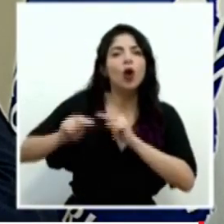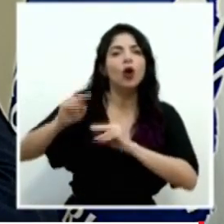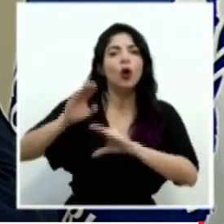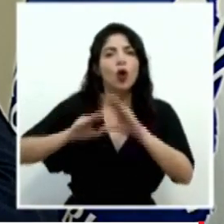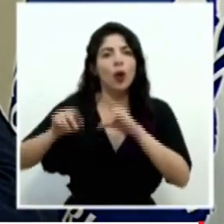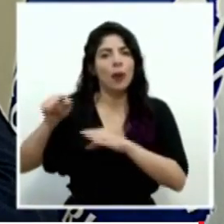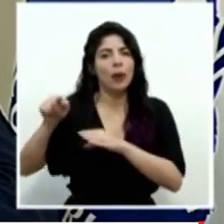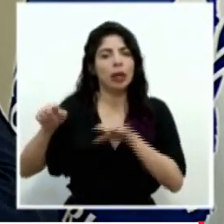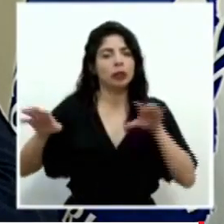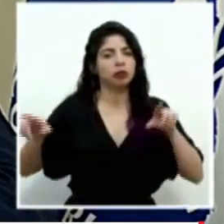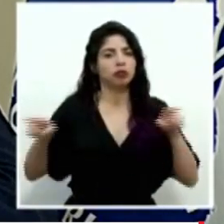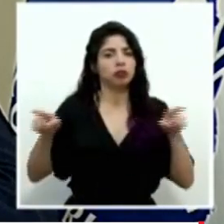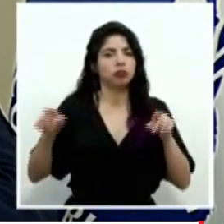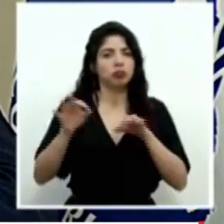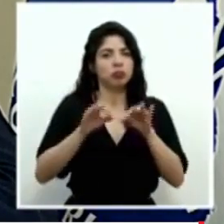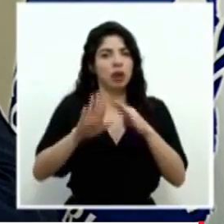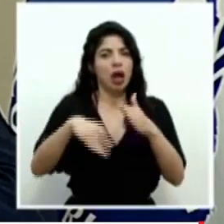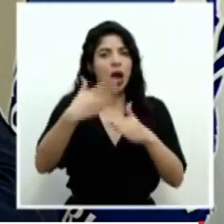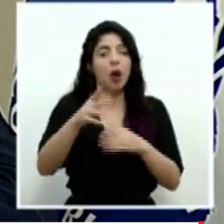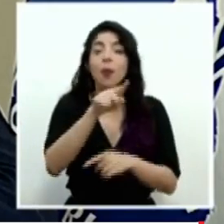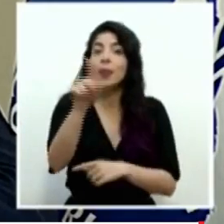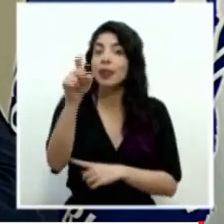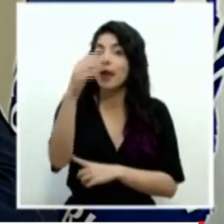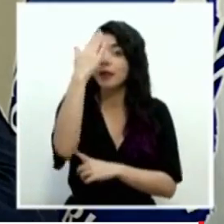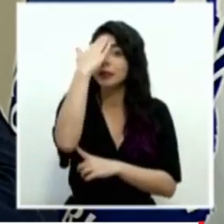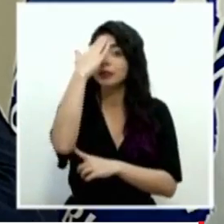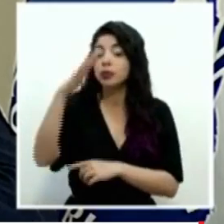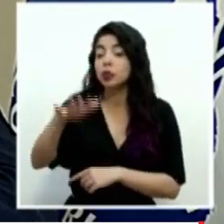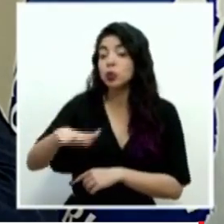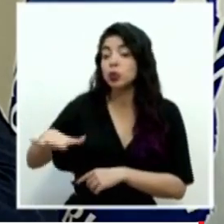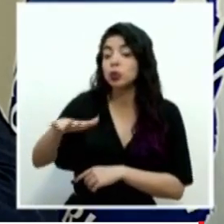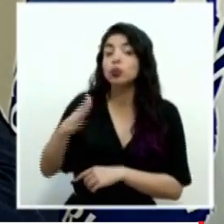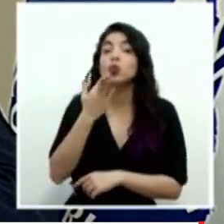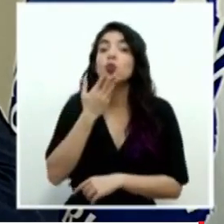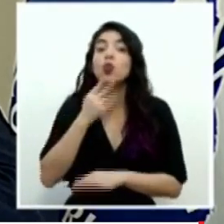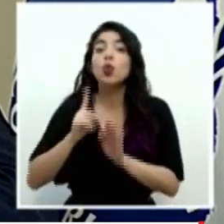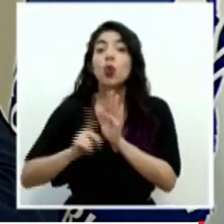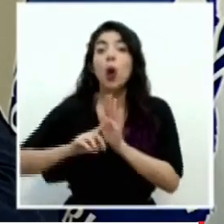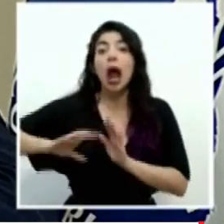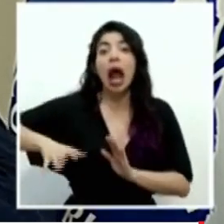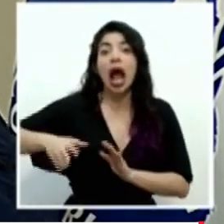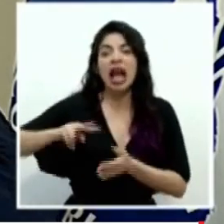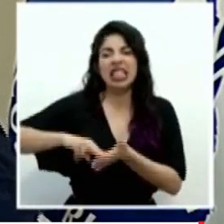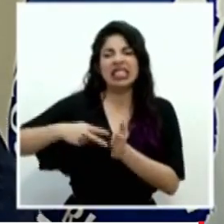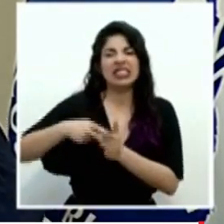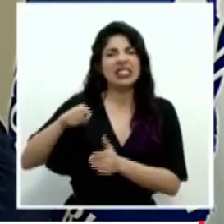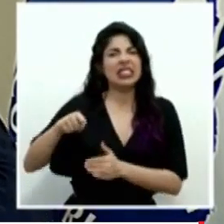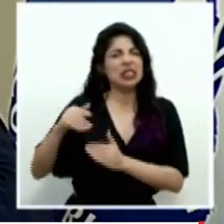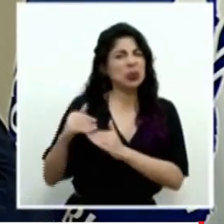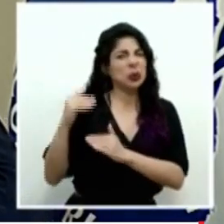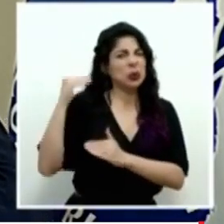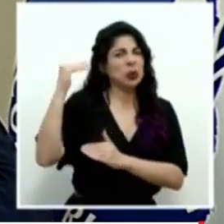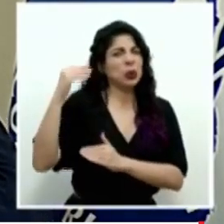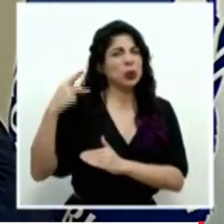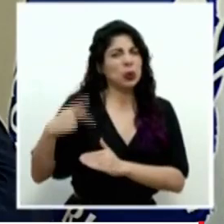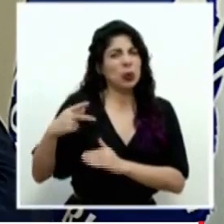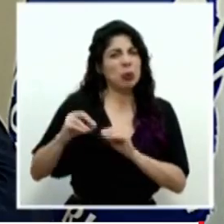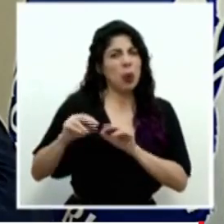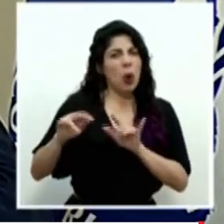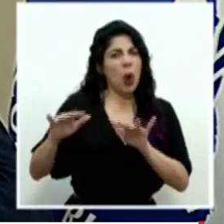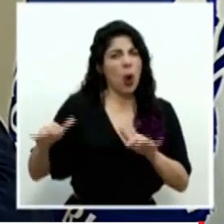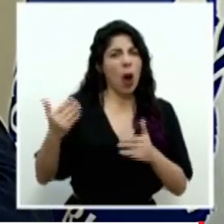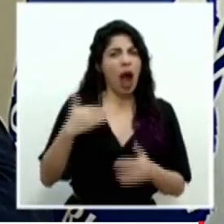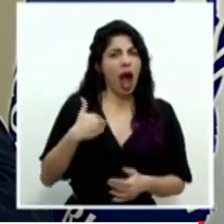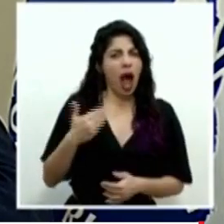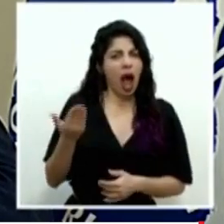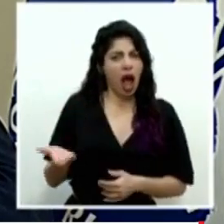establecimientos. También hay que considerar que las zonas naranjas, dado el riesgo incrementado de transmisión que tenemos